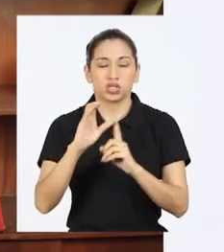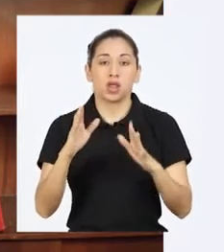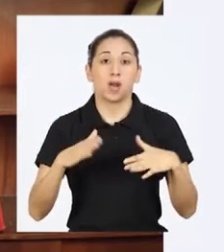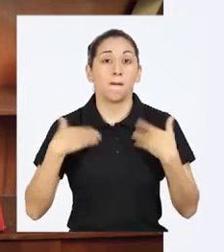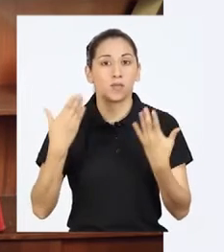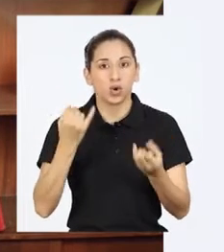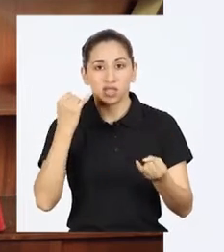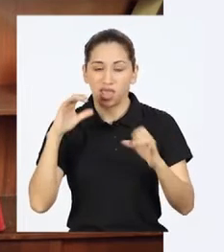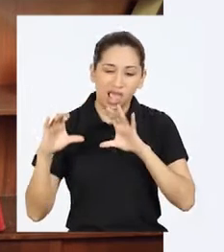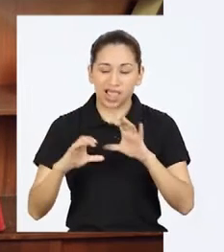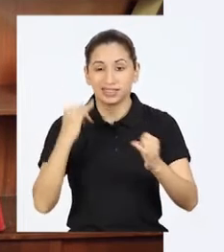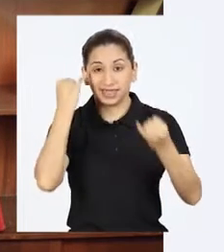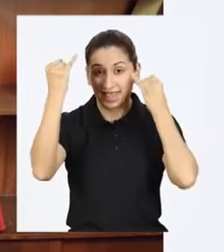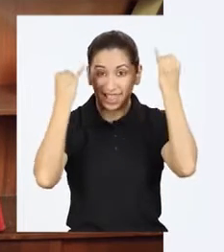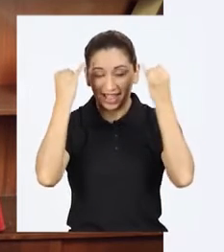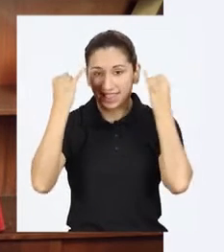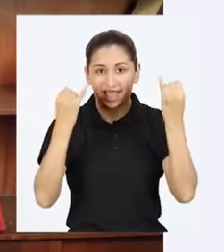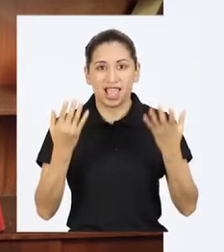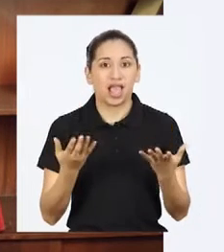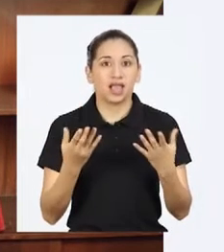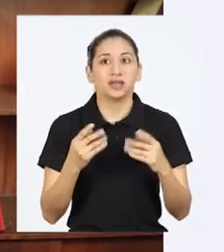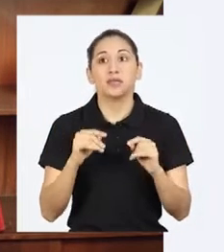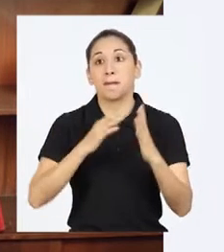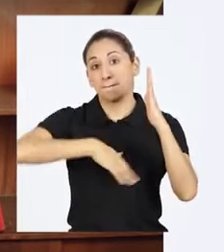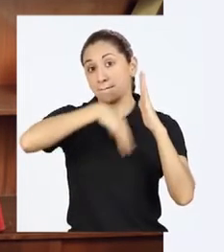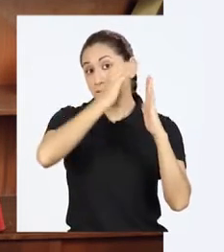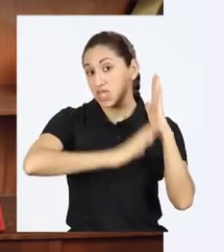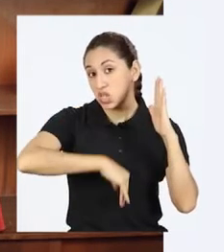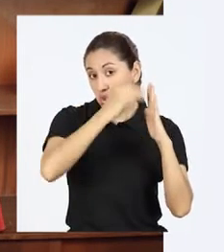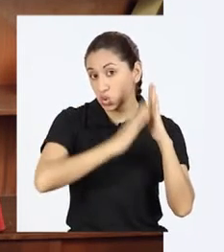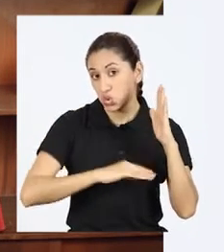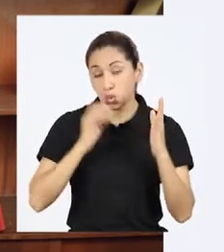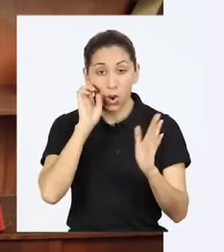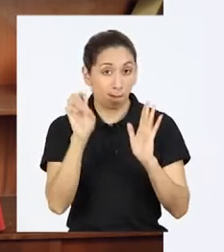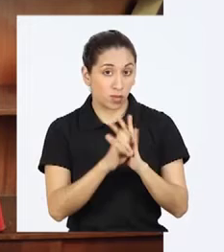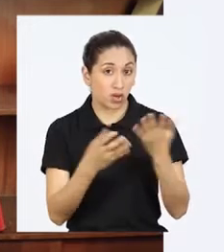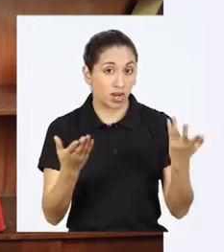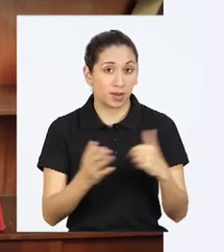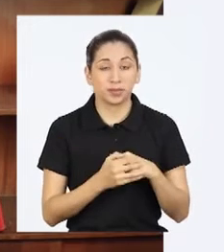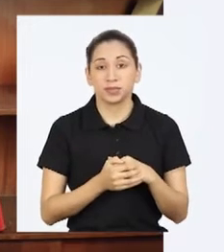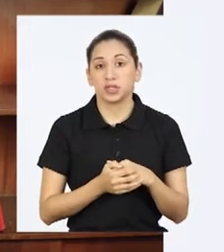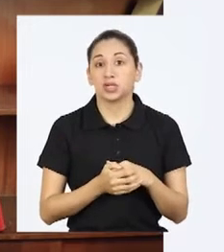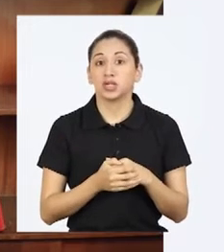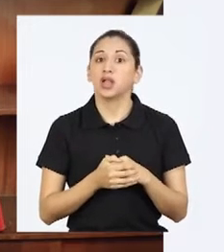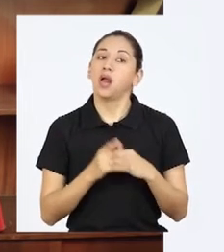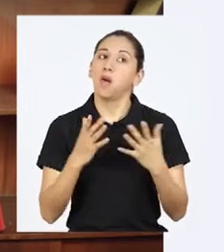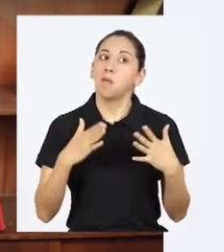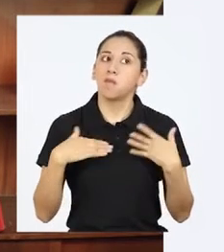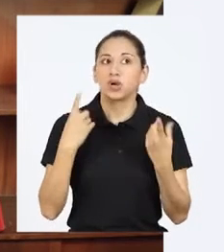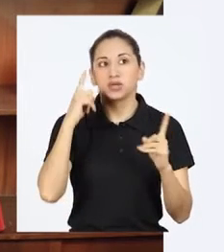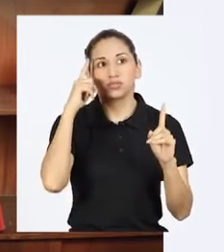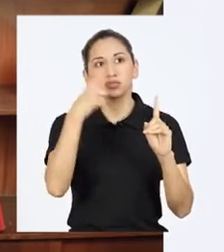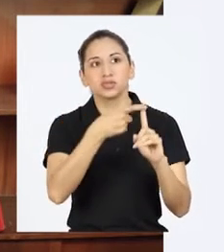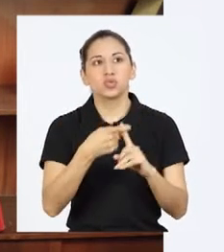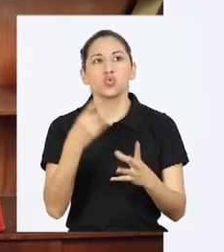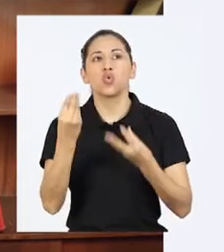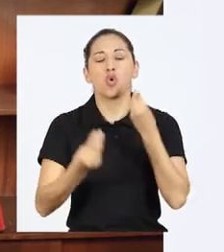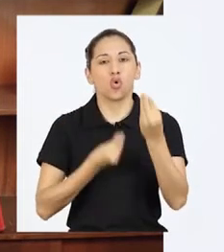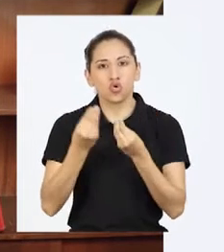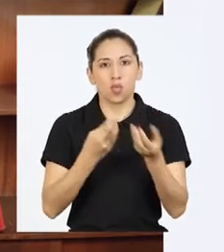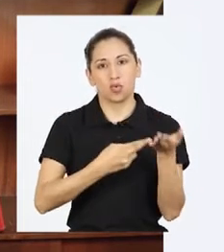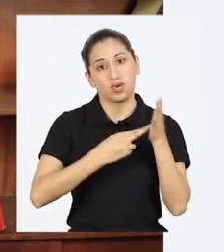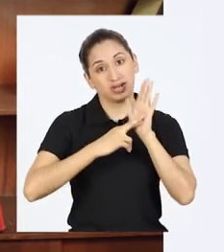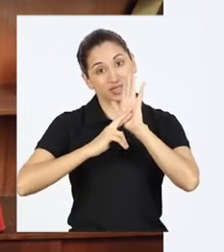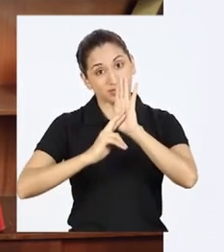ideas creativas en torno a la pintura, por ejemplo. Nuestro desafío puede ser cómo